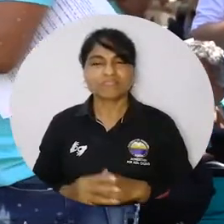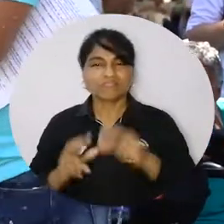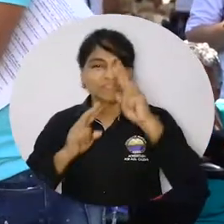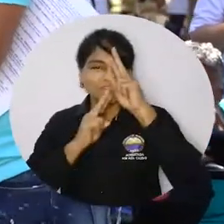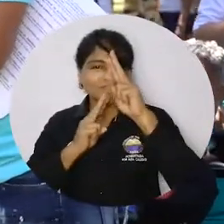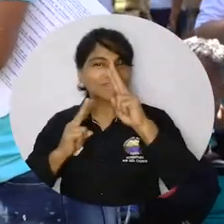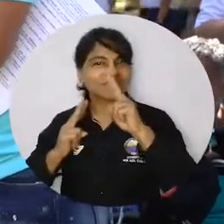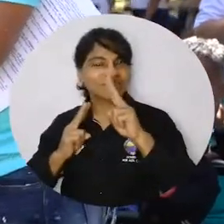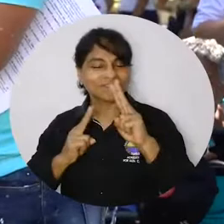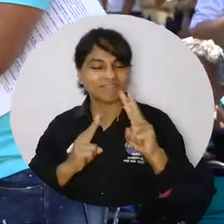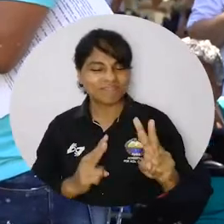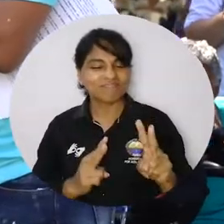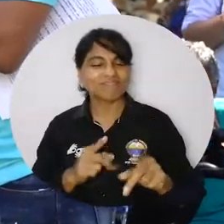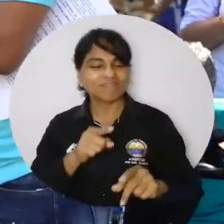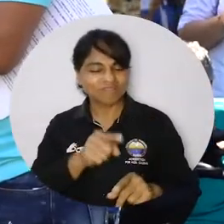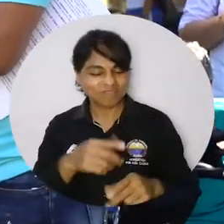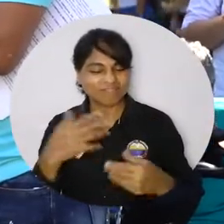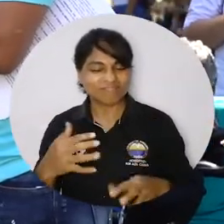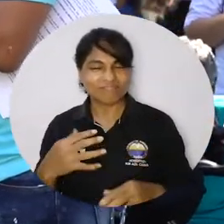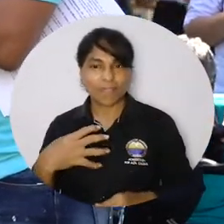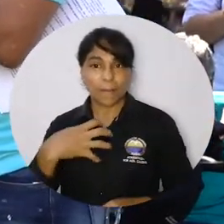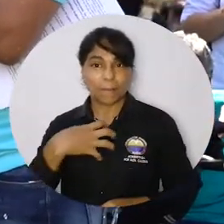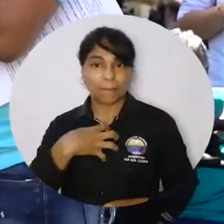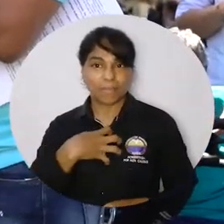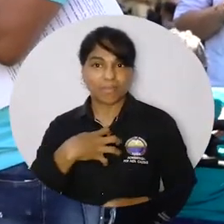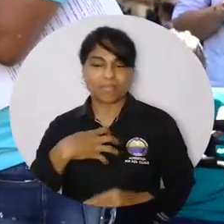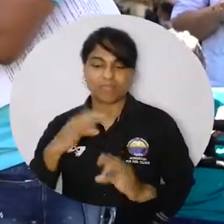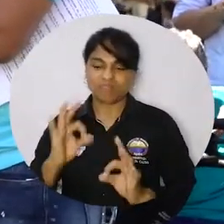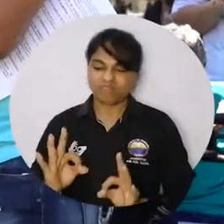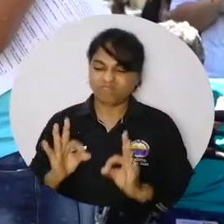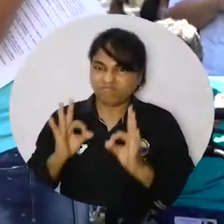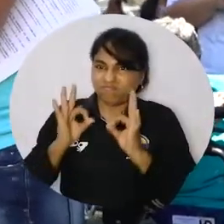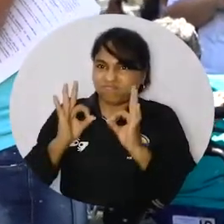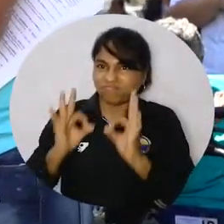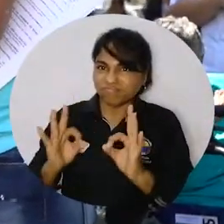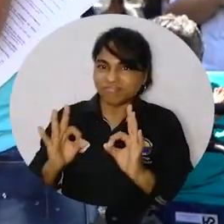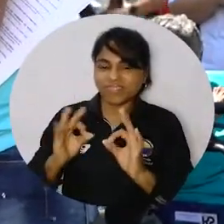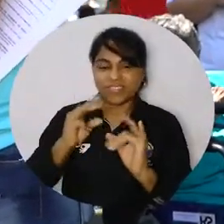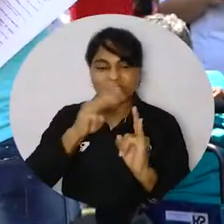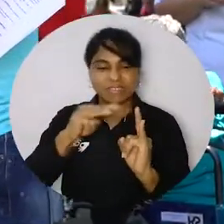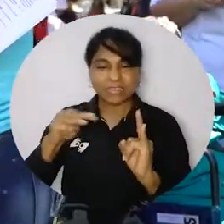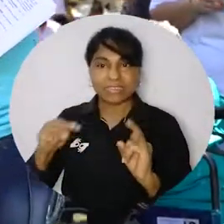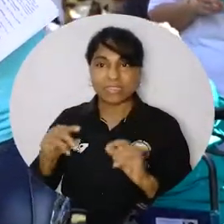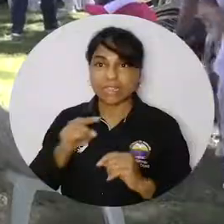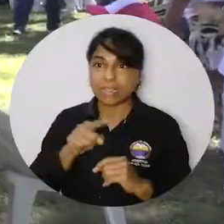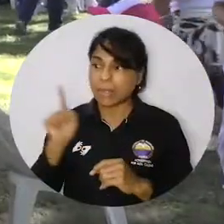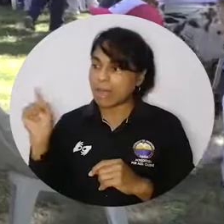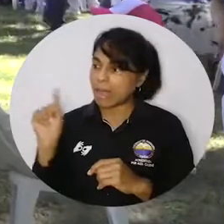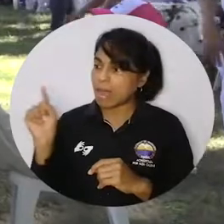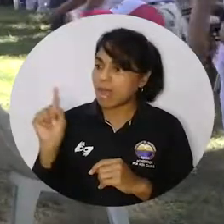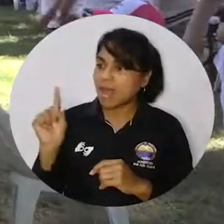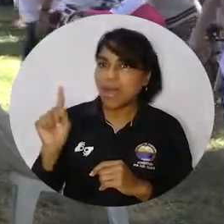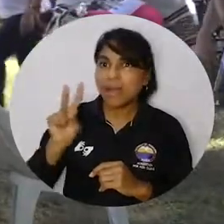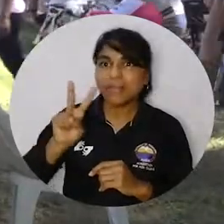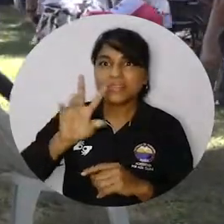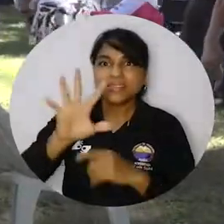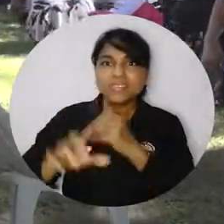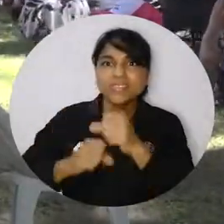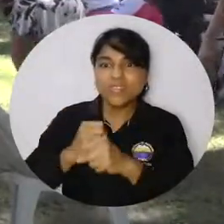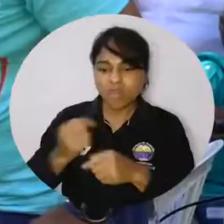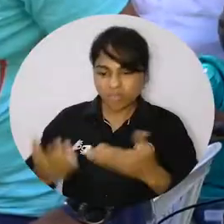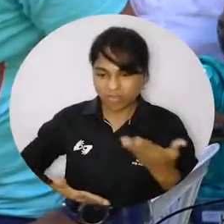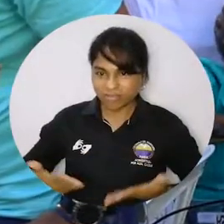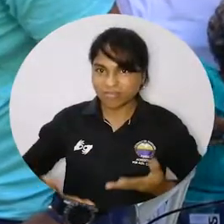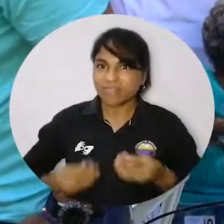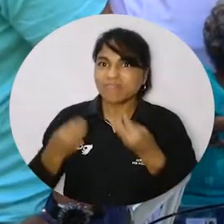entregar de verdad la condecoración que usted se merece, la medalla al mérito y a la excelencia universitaria por sus 25 años de